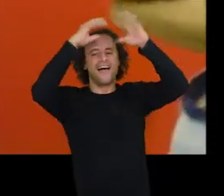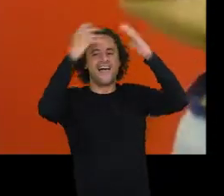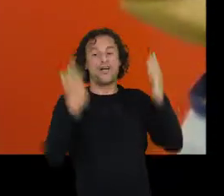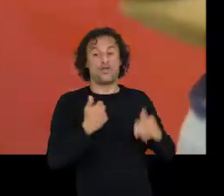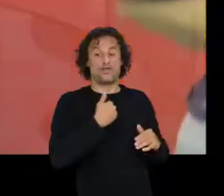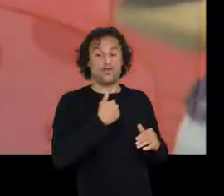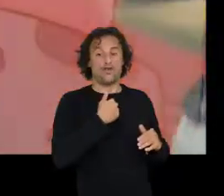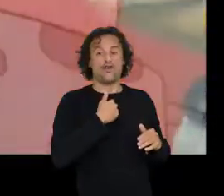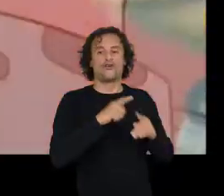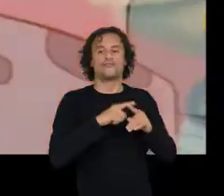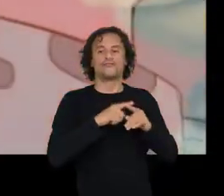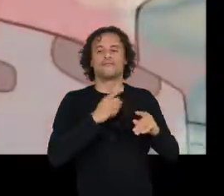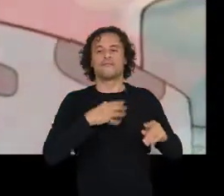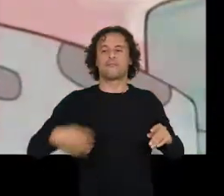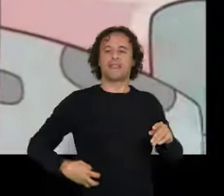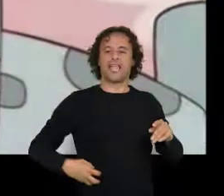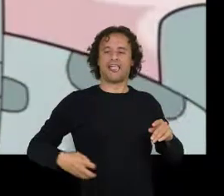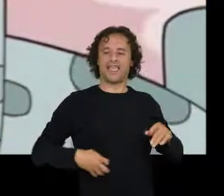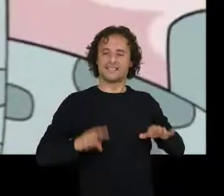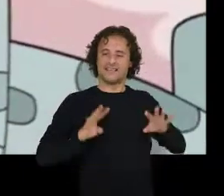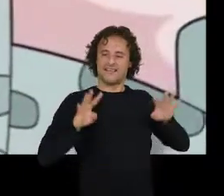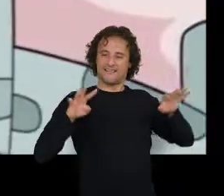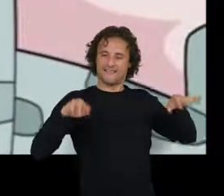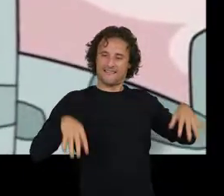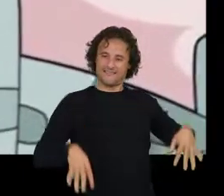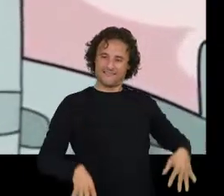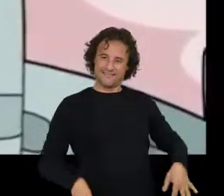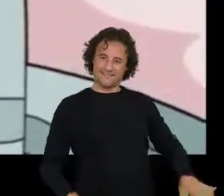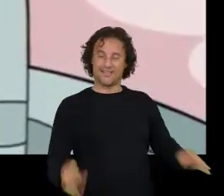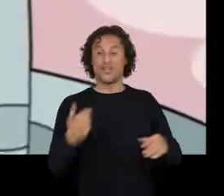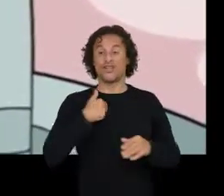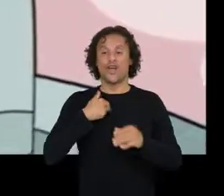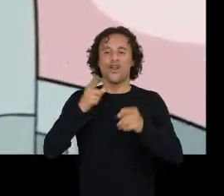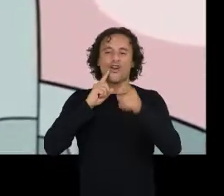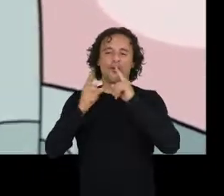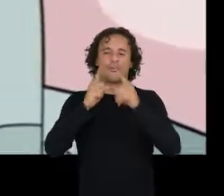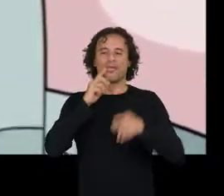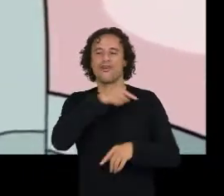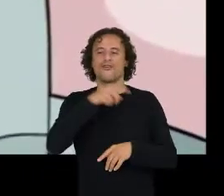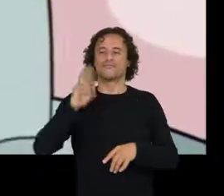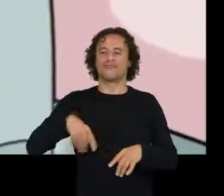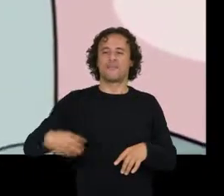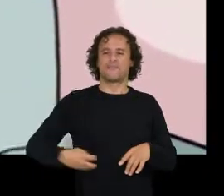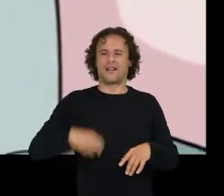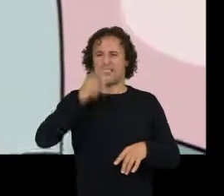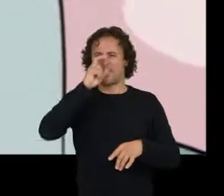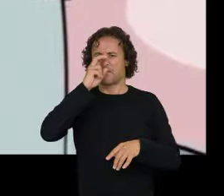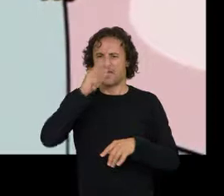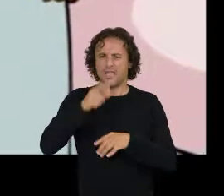que son a princesa do castelo. E que o meu mozo é un príncipe e que unha